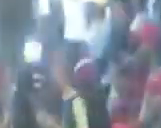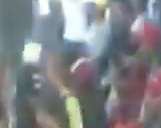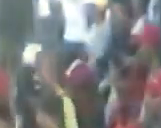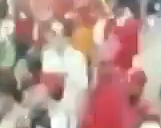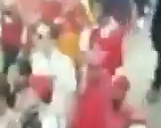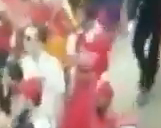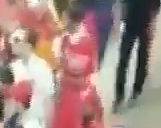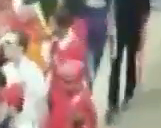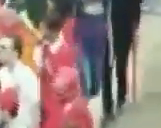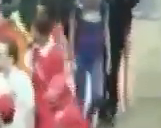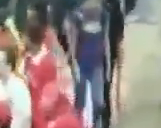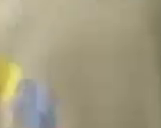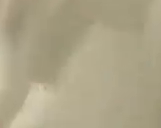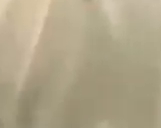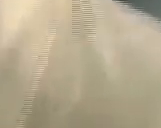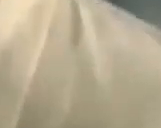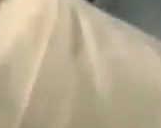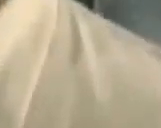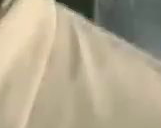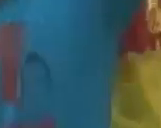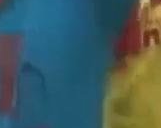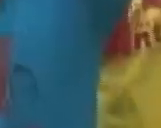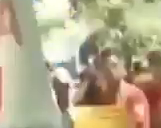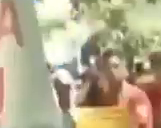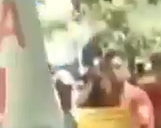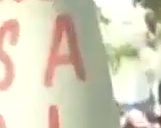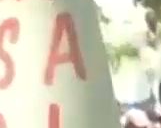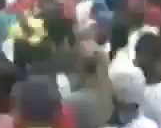la juventud del Partido Socialista!